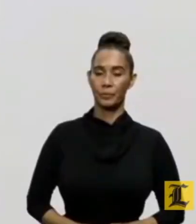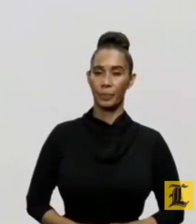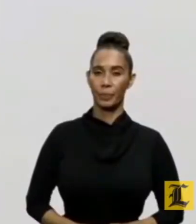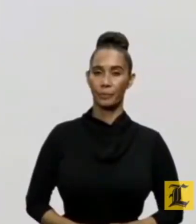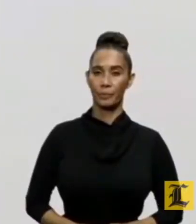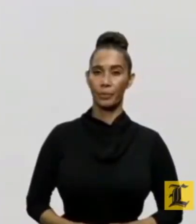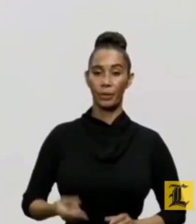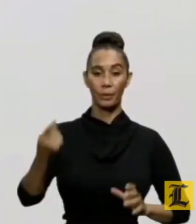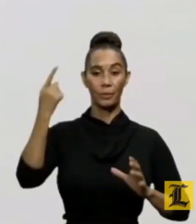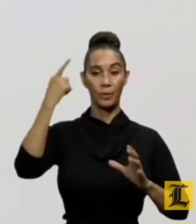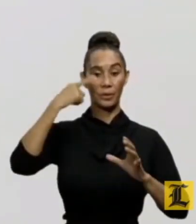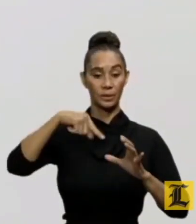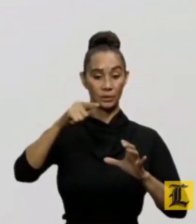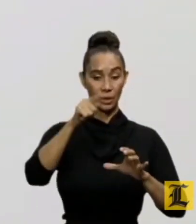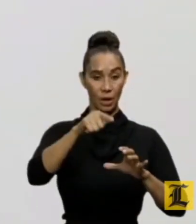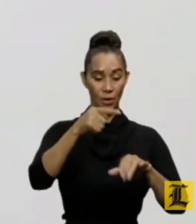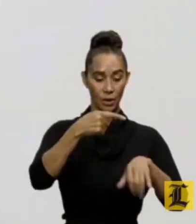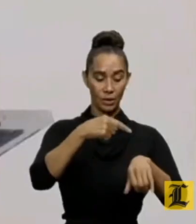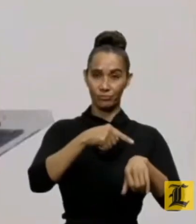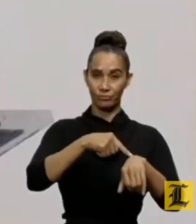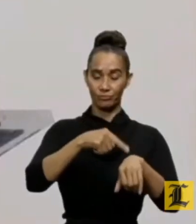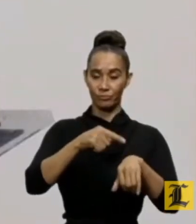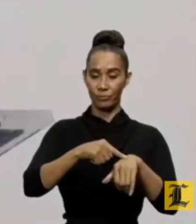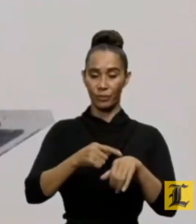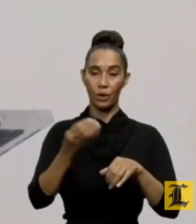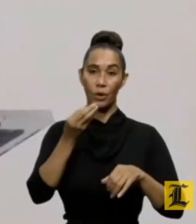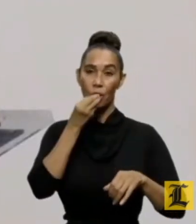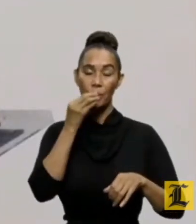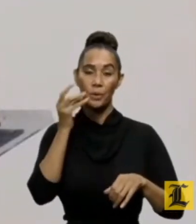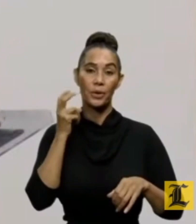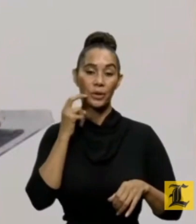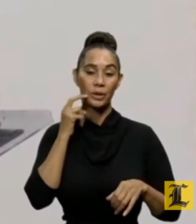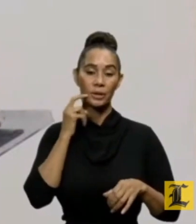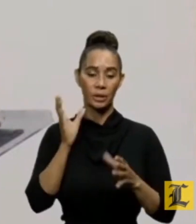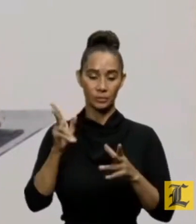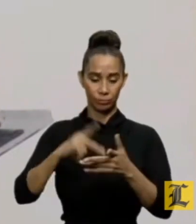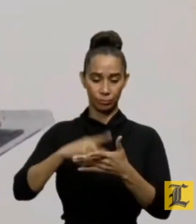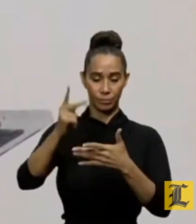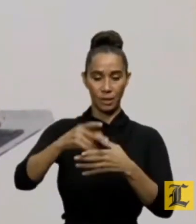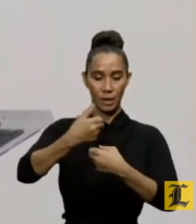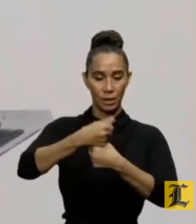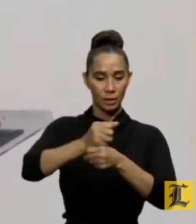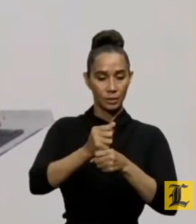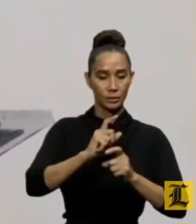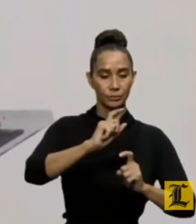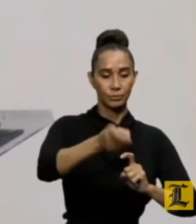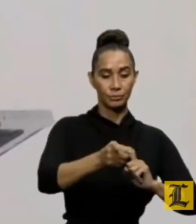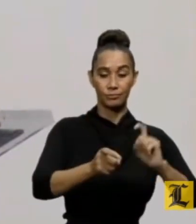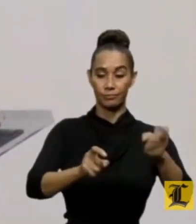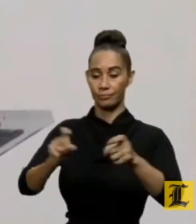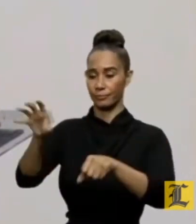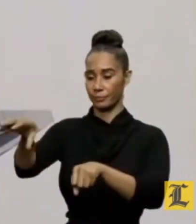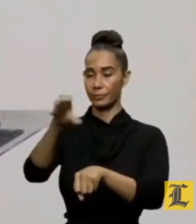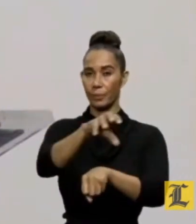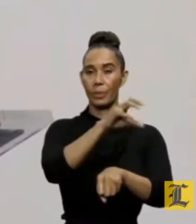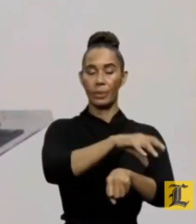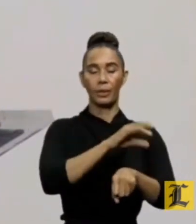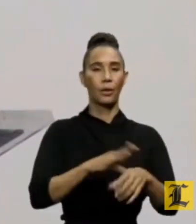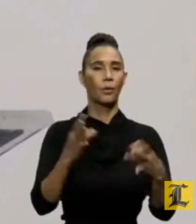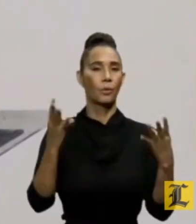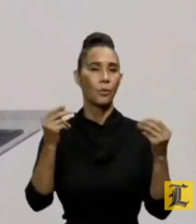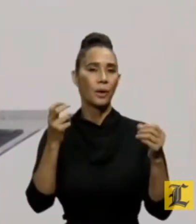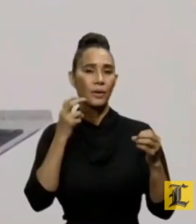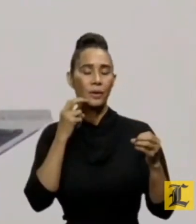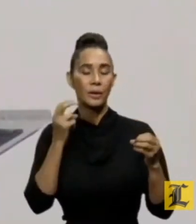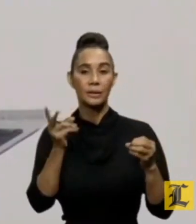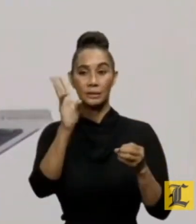Y por eso hemos desplegado en estas fechas, mediante los comedores económicos, un plan de producción y distribución que alcanzará alrededor